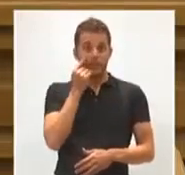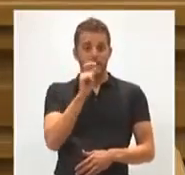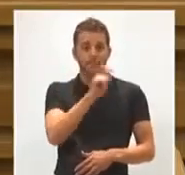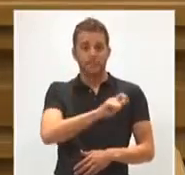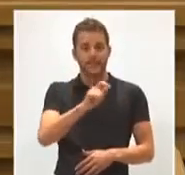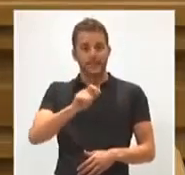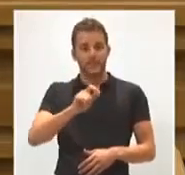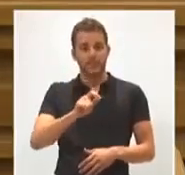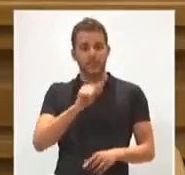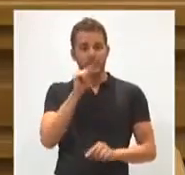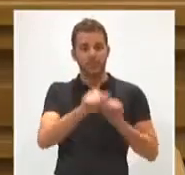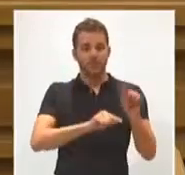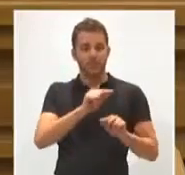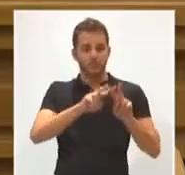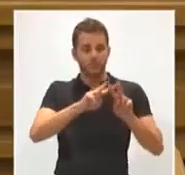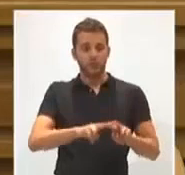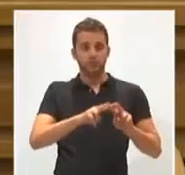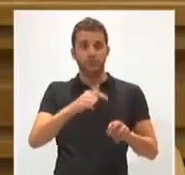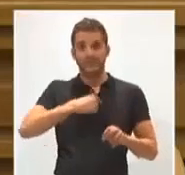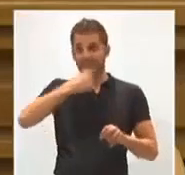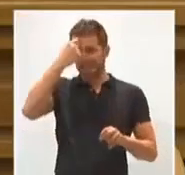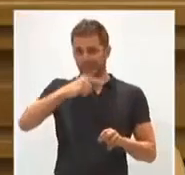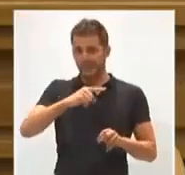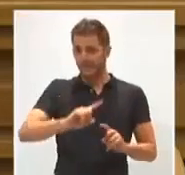pena repetirlo fue en madrid